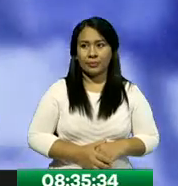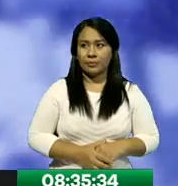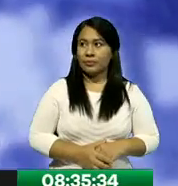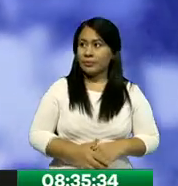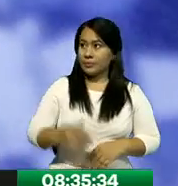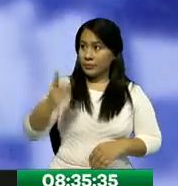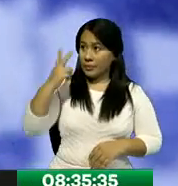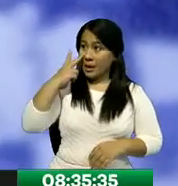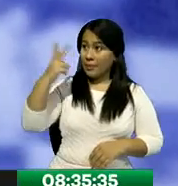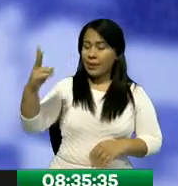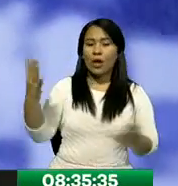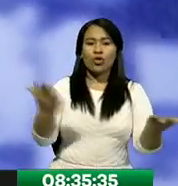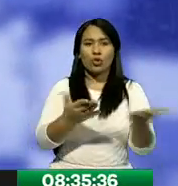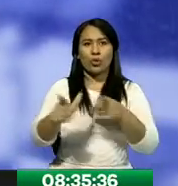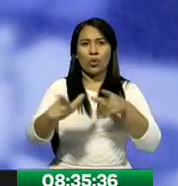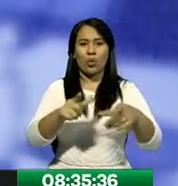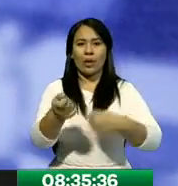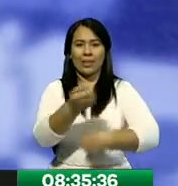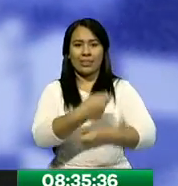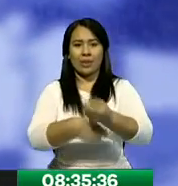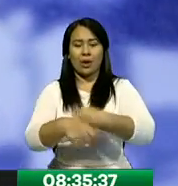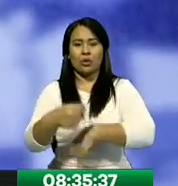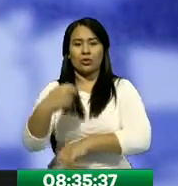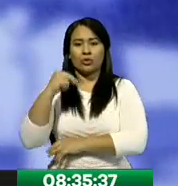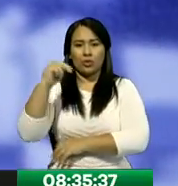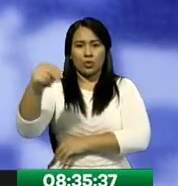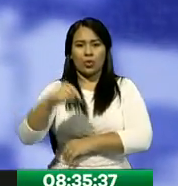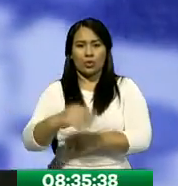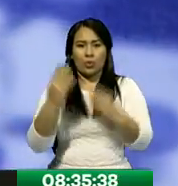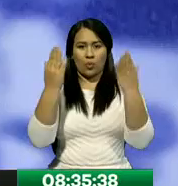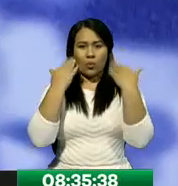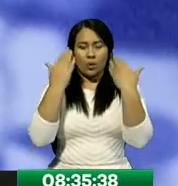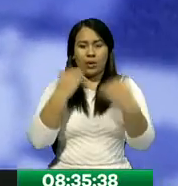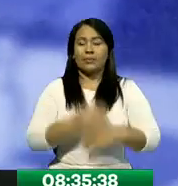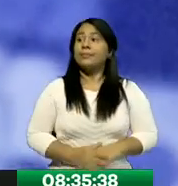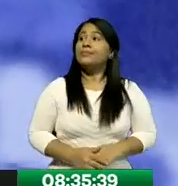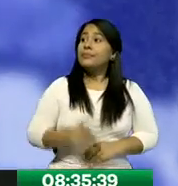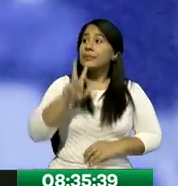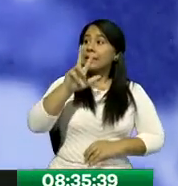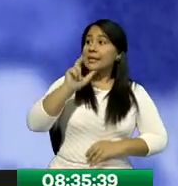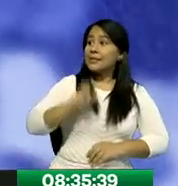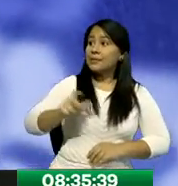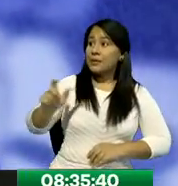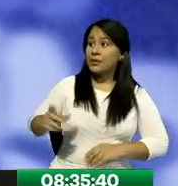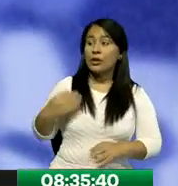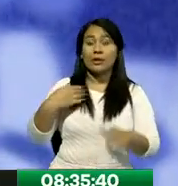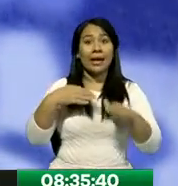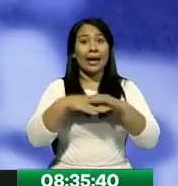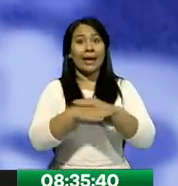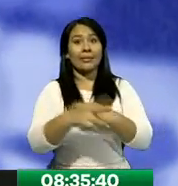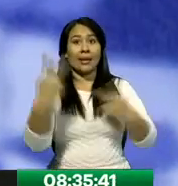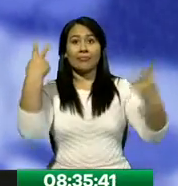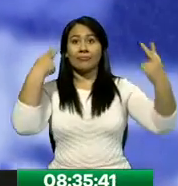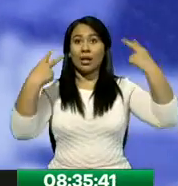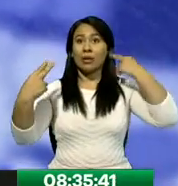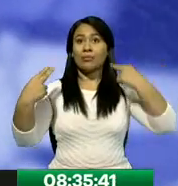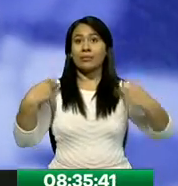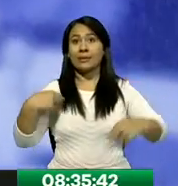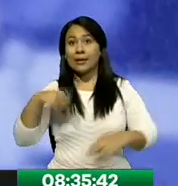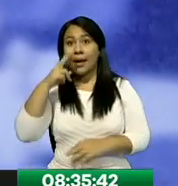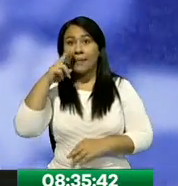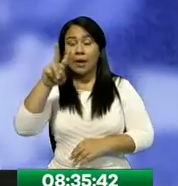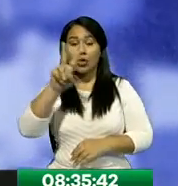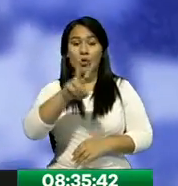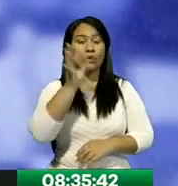El suceso se dio en un centro comercial en el norte de Guayaquil. Tres personas ingresaron hasta un gabinete de belleza,